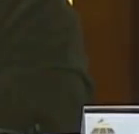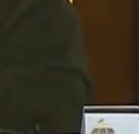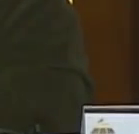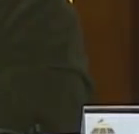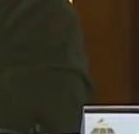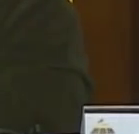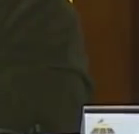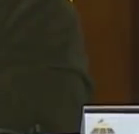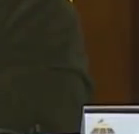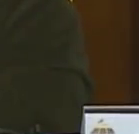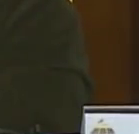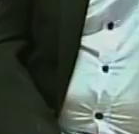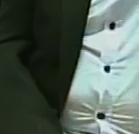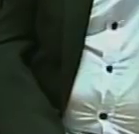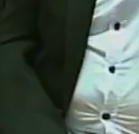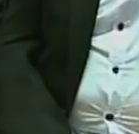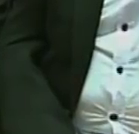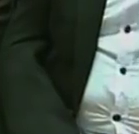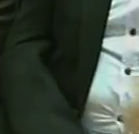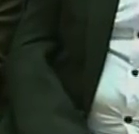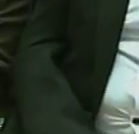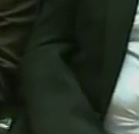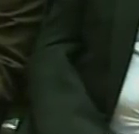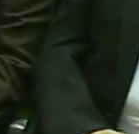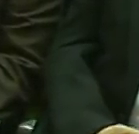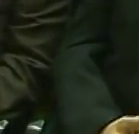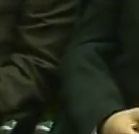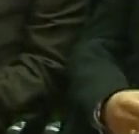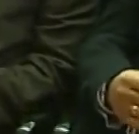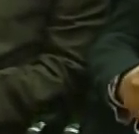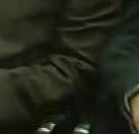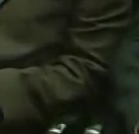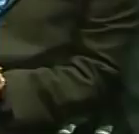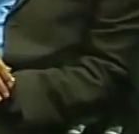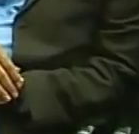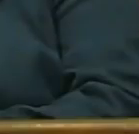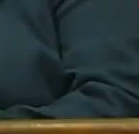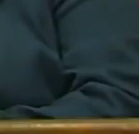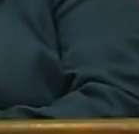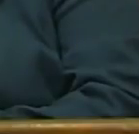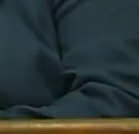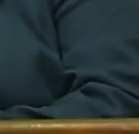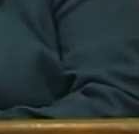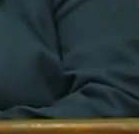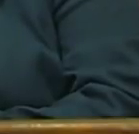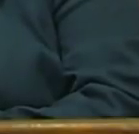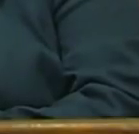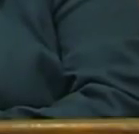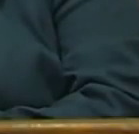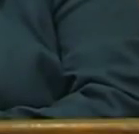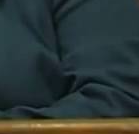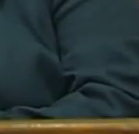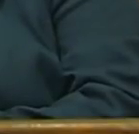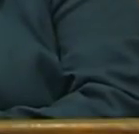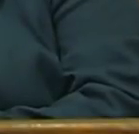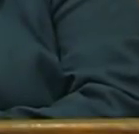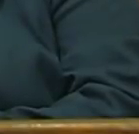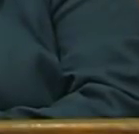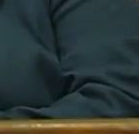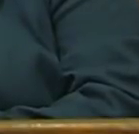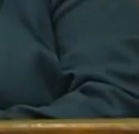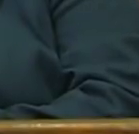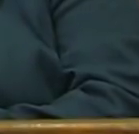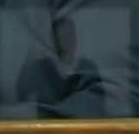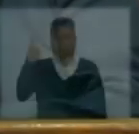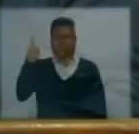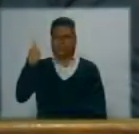que estén de acuerdo con el artículo leído, aprobado. Siguiente artículo. Supervisión de bienes y servicios